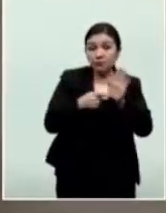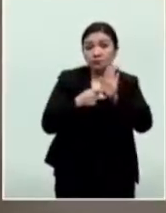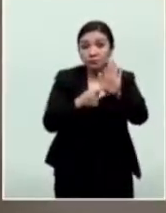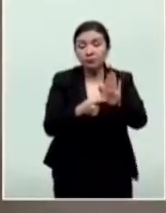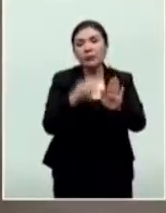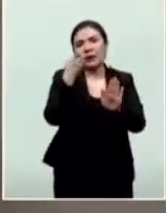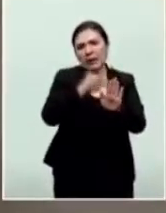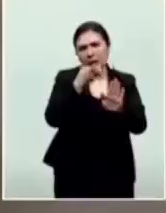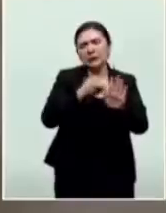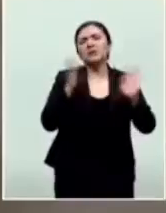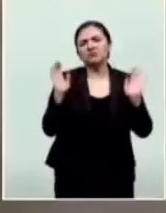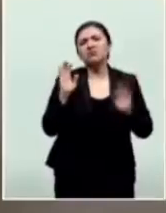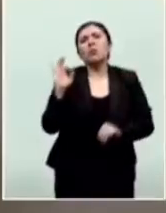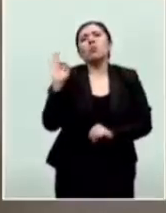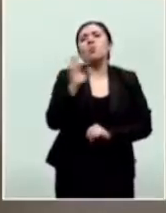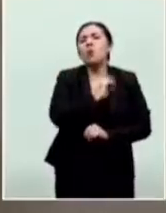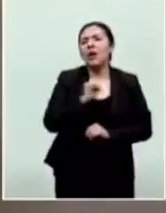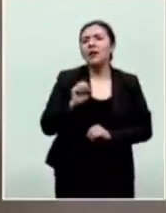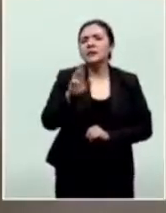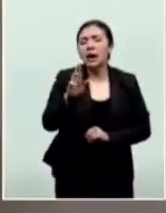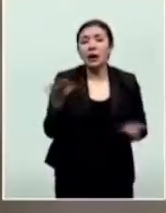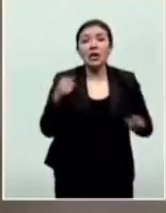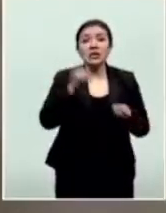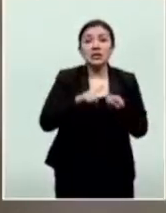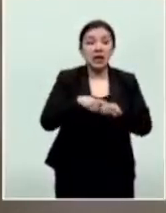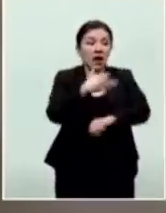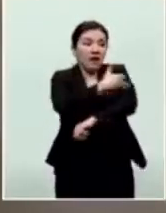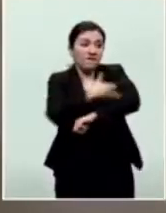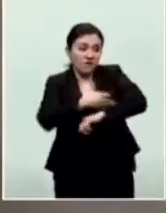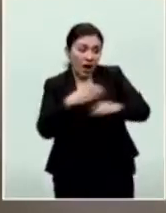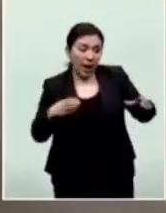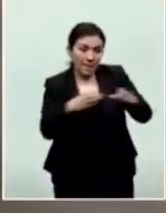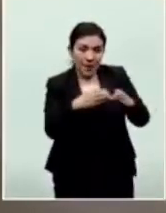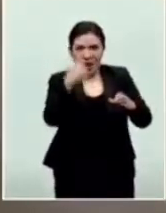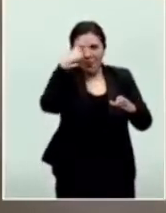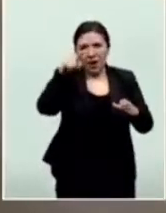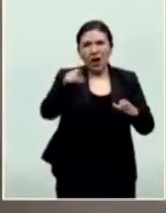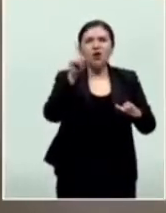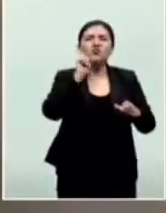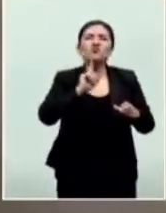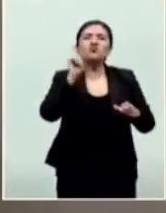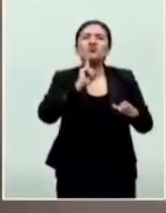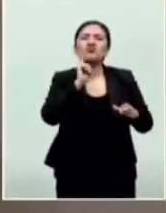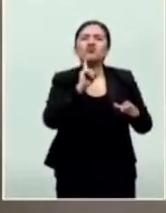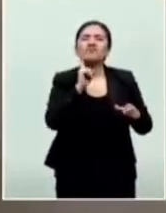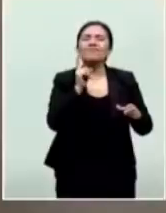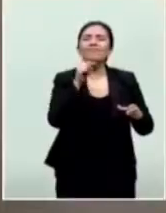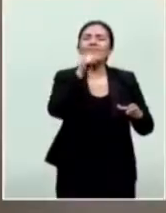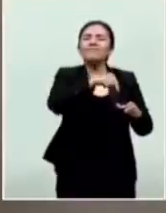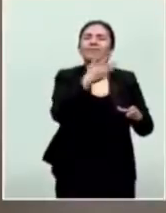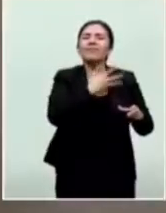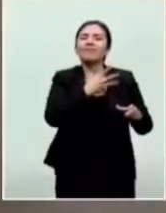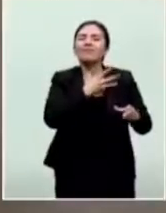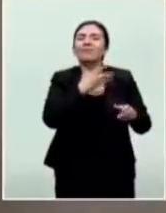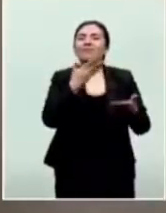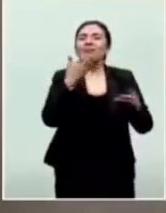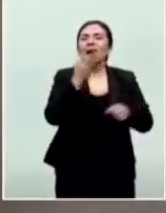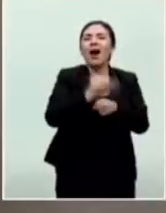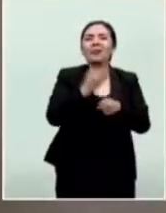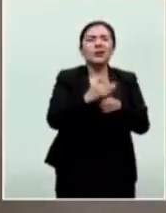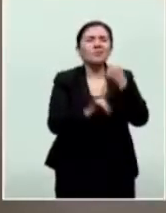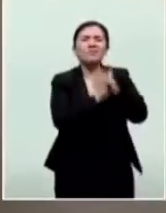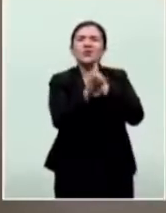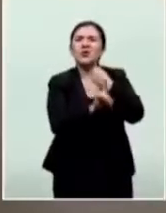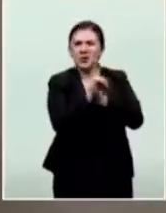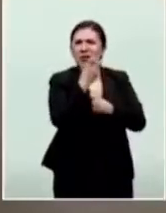es un hecho que muy probable que tanto la familia de las señoras que están siendo